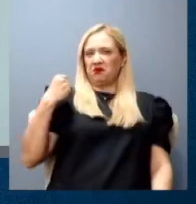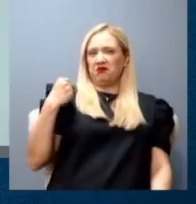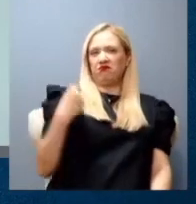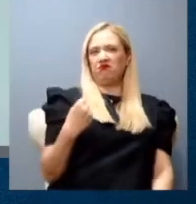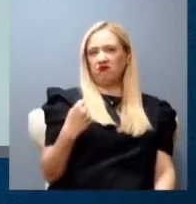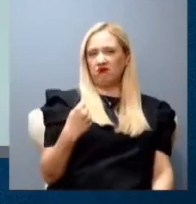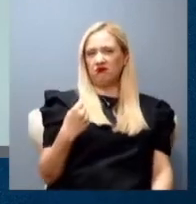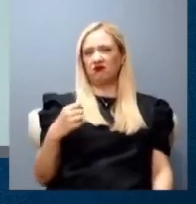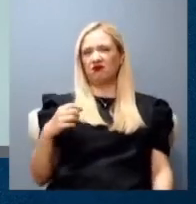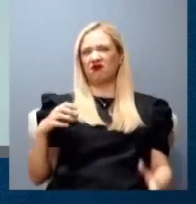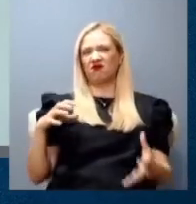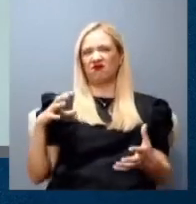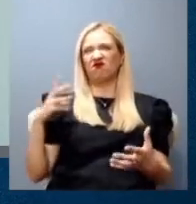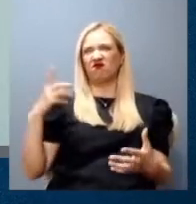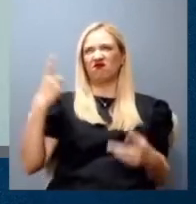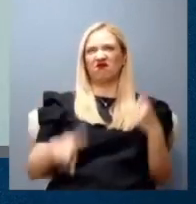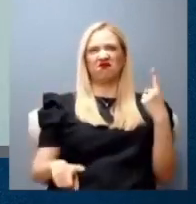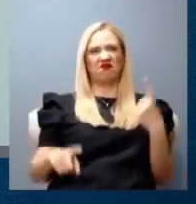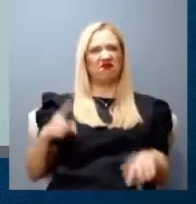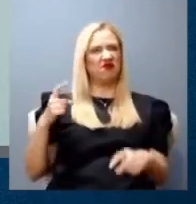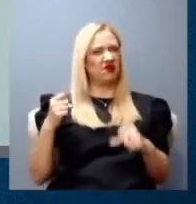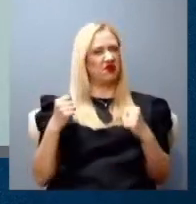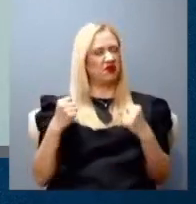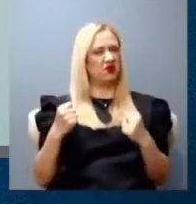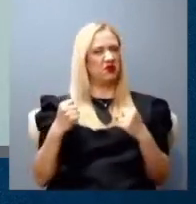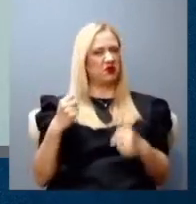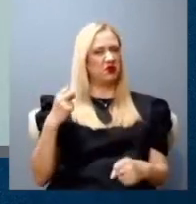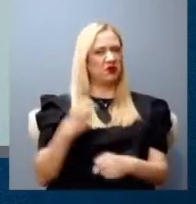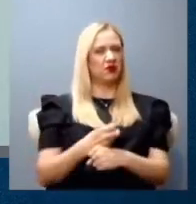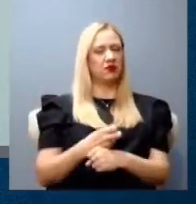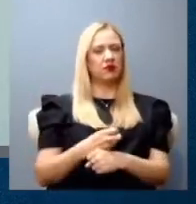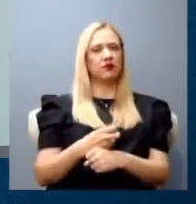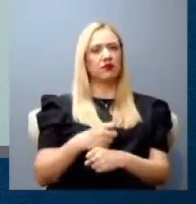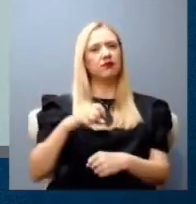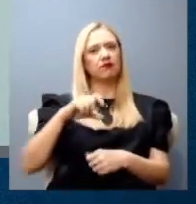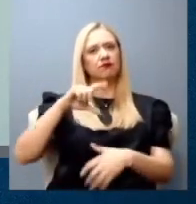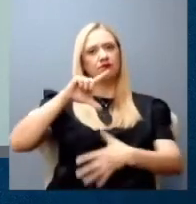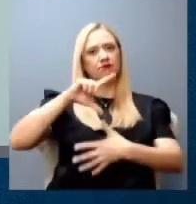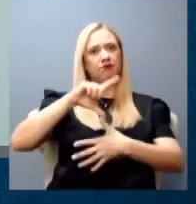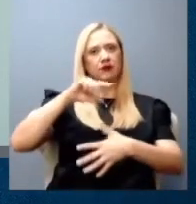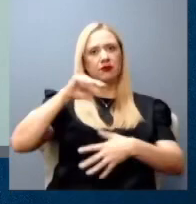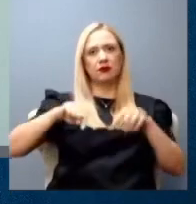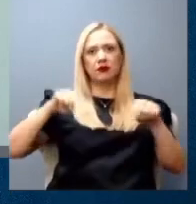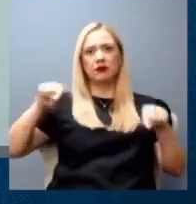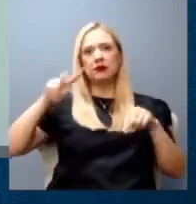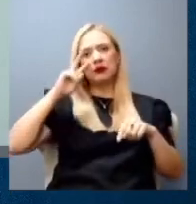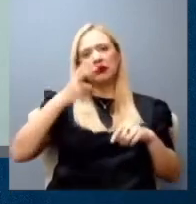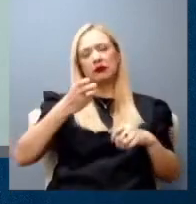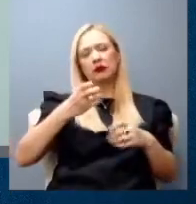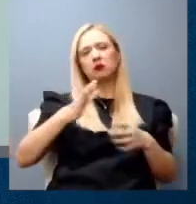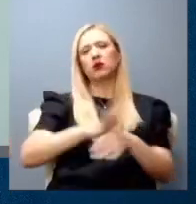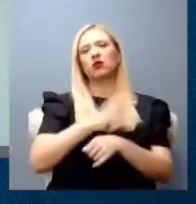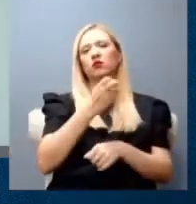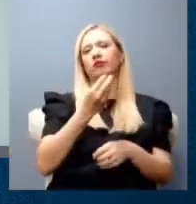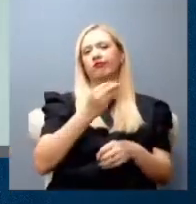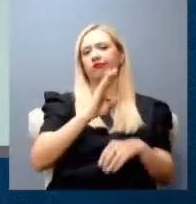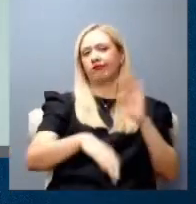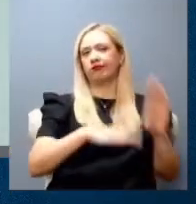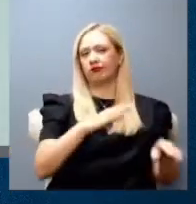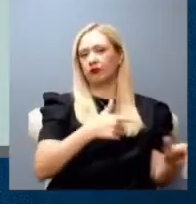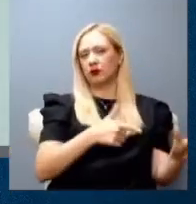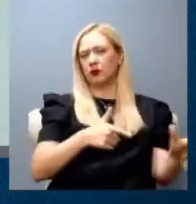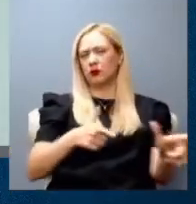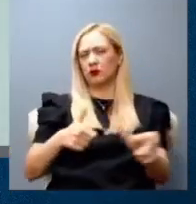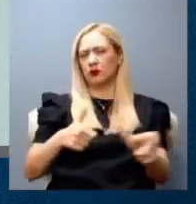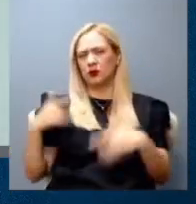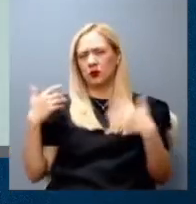de totalitarismo en algunos países de América Latina que han marcado también los crímenes de lesa humanidad, pero también, como decíamos hace